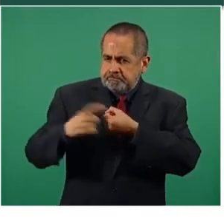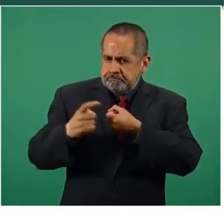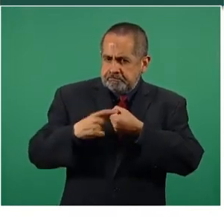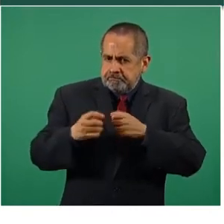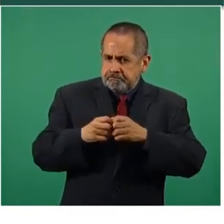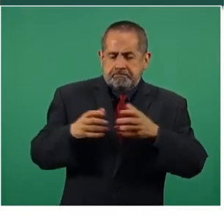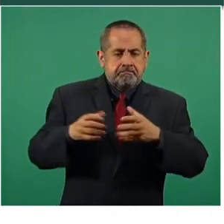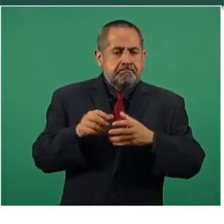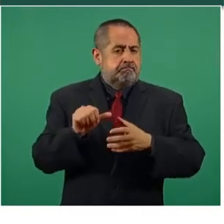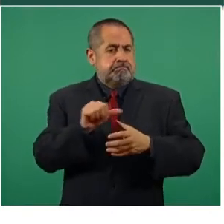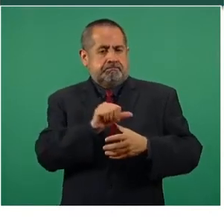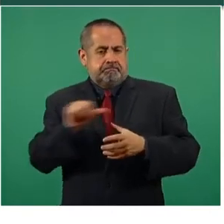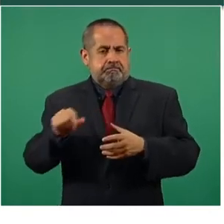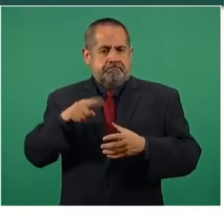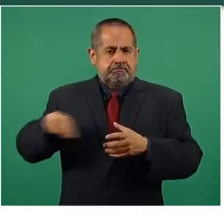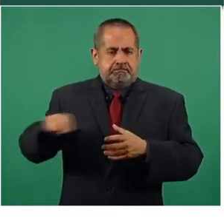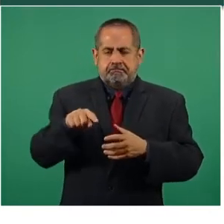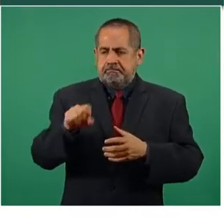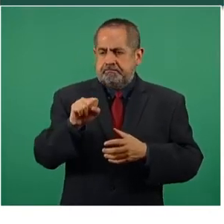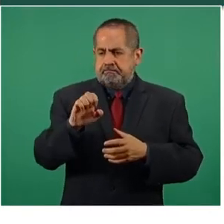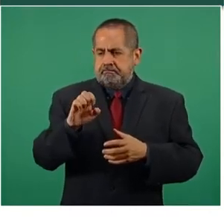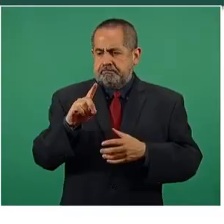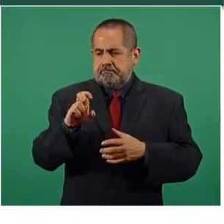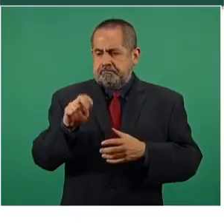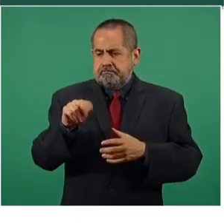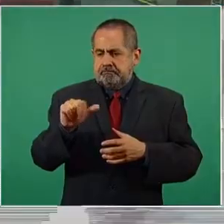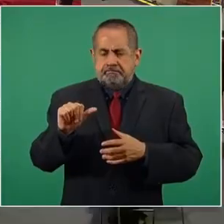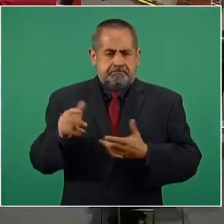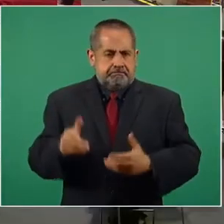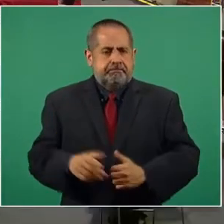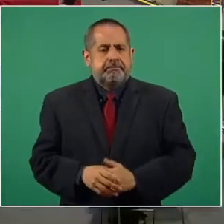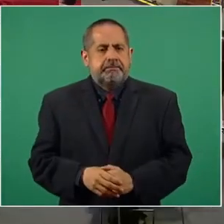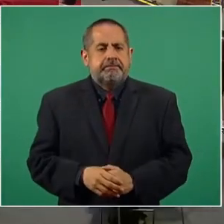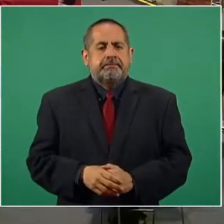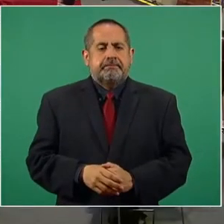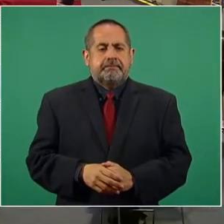solamente al personal de la Secretaría de la Defensa Nacional. Adelante.